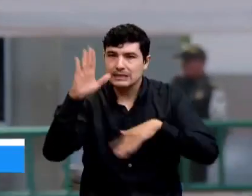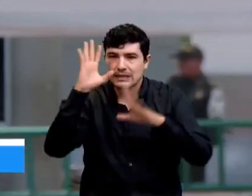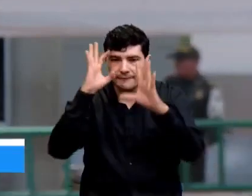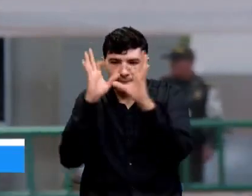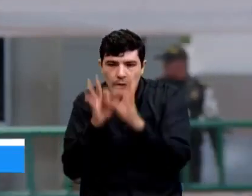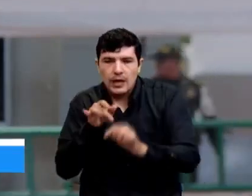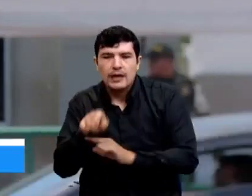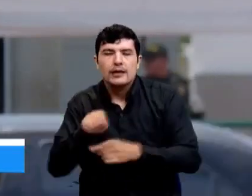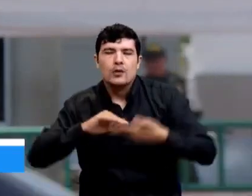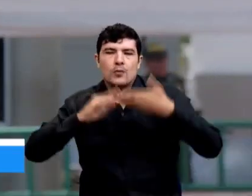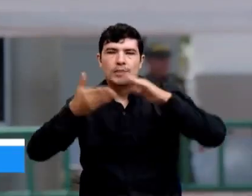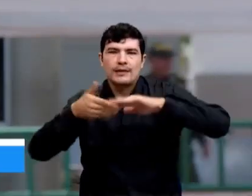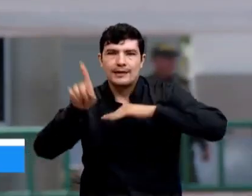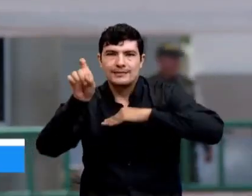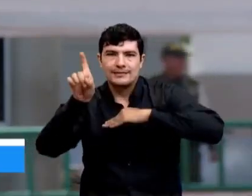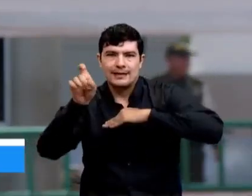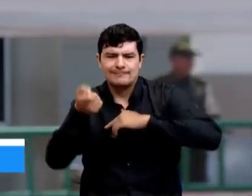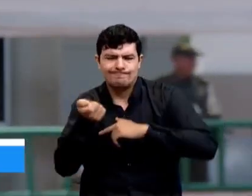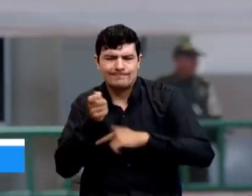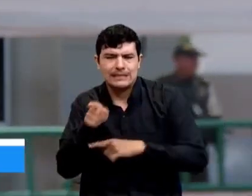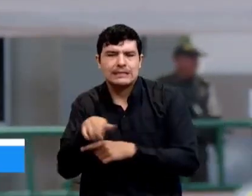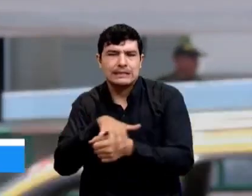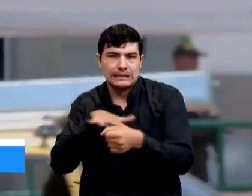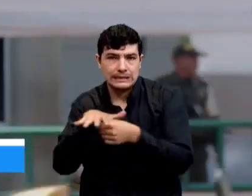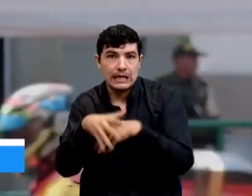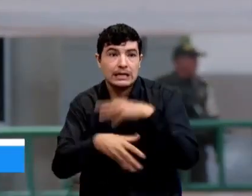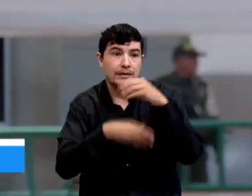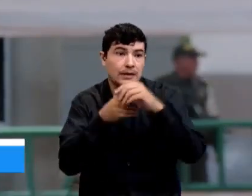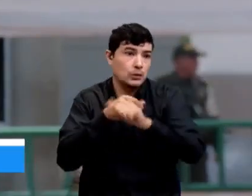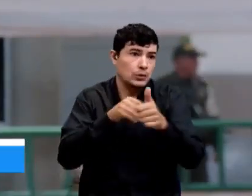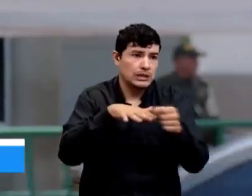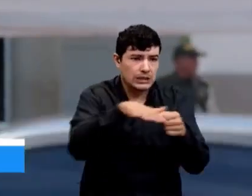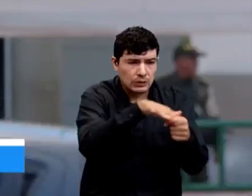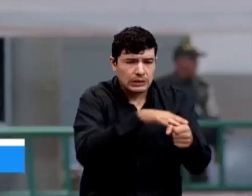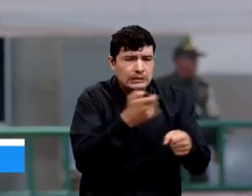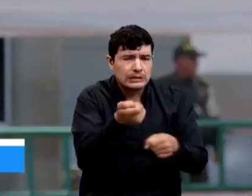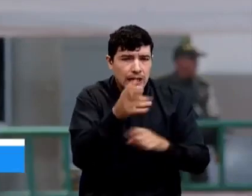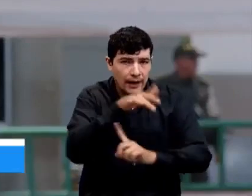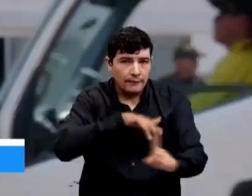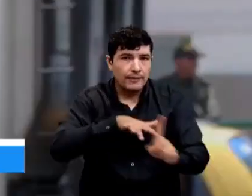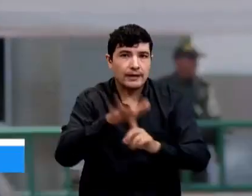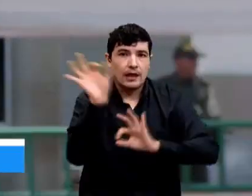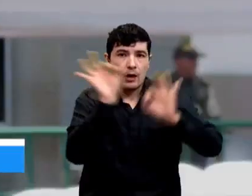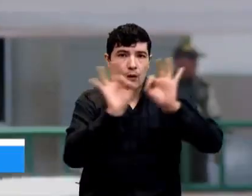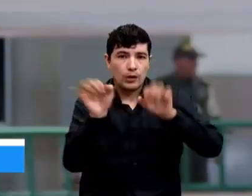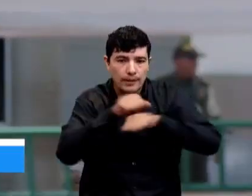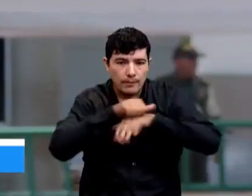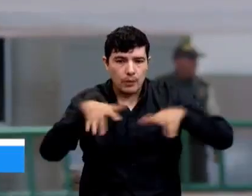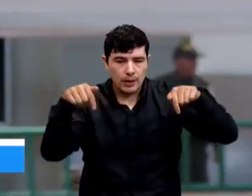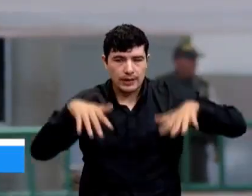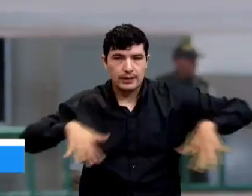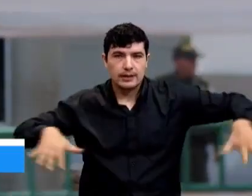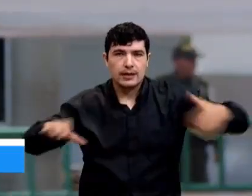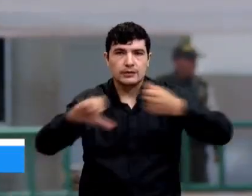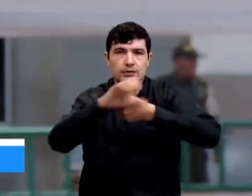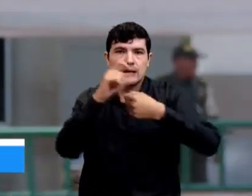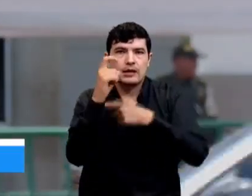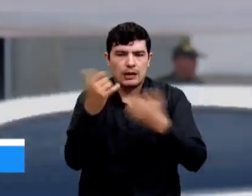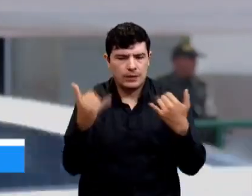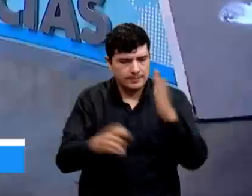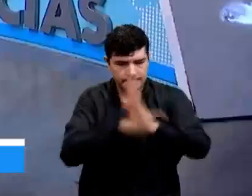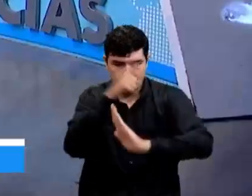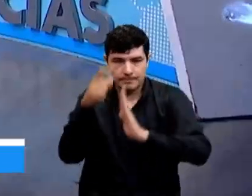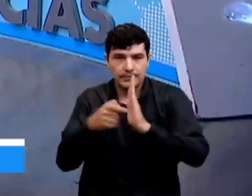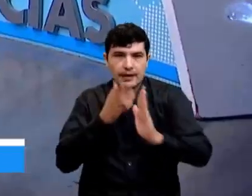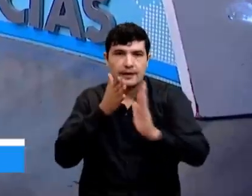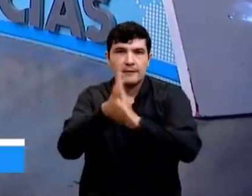presentado estos hechos lamentables y también otros hechos que han generado la alteración del orden público en la capital norte santandereana. Por ahora, esta es la información